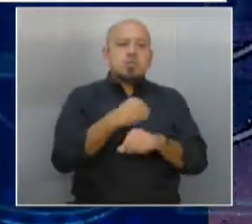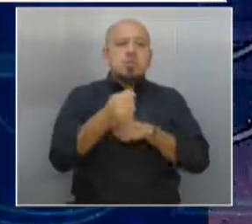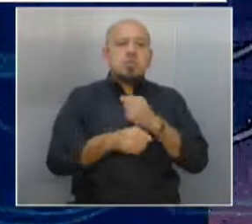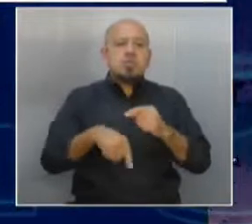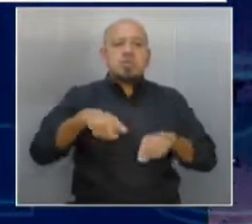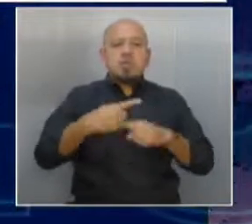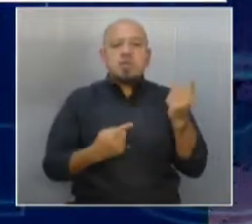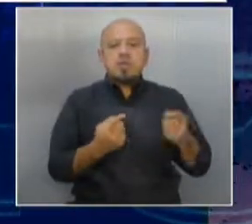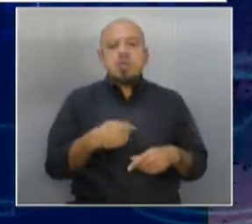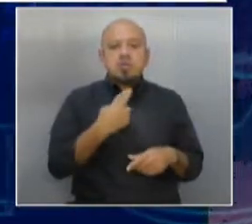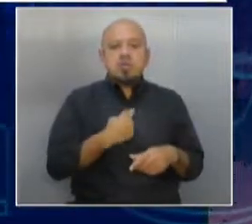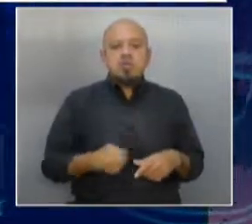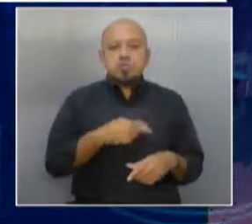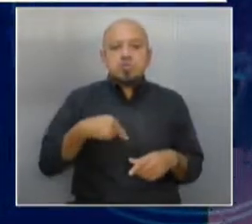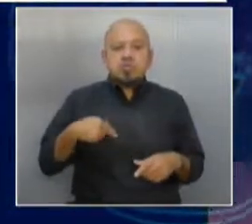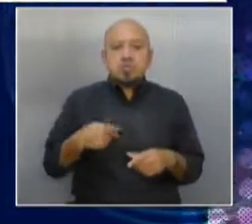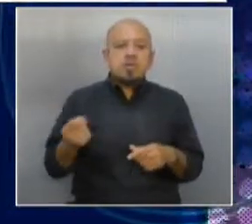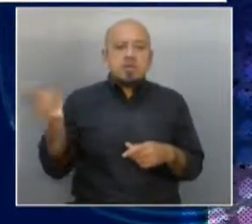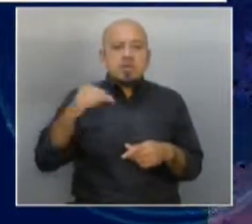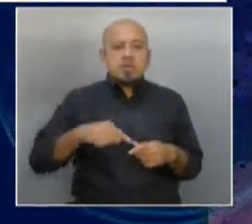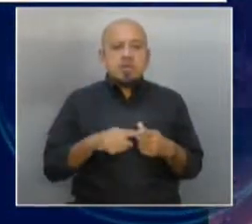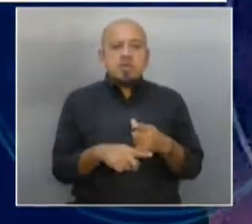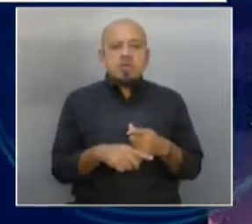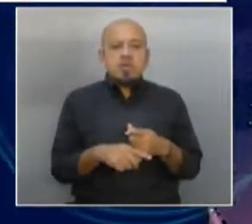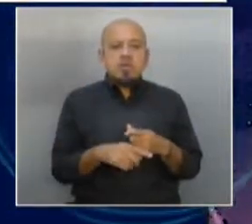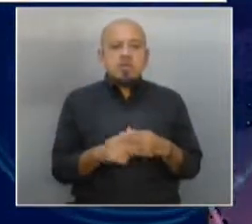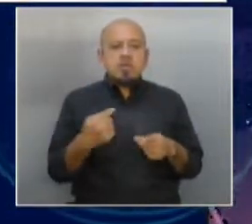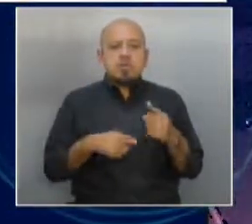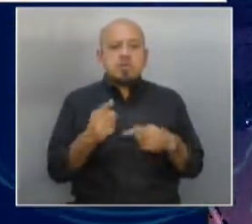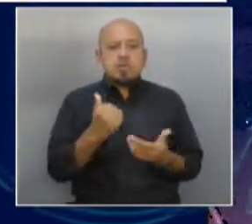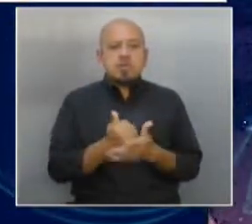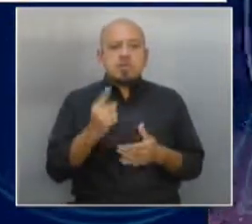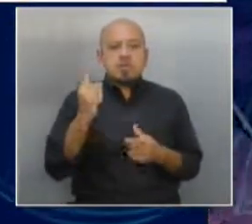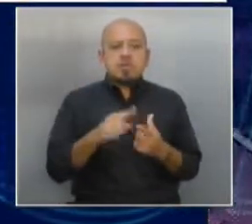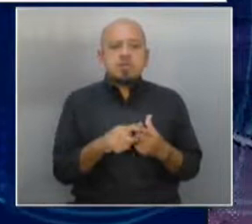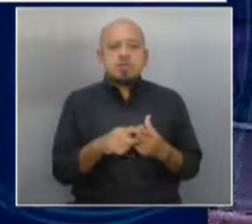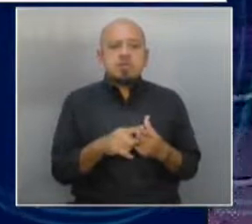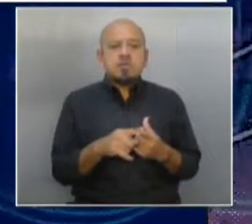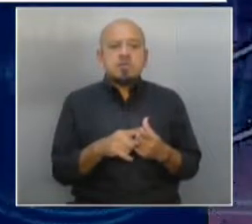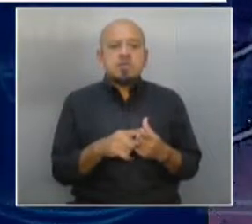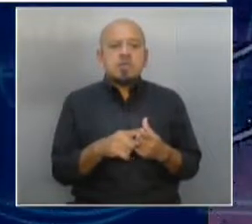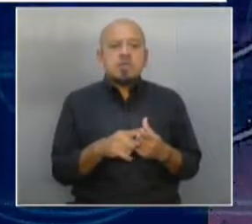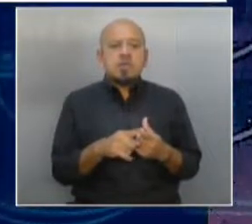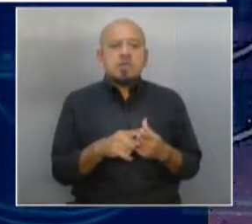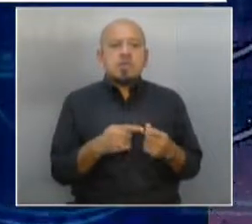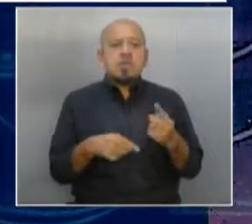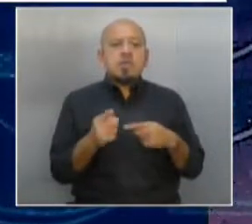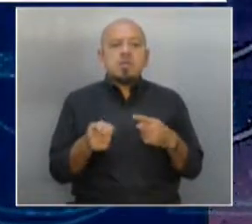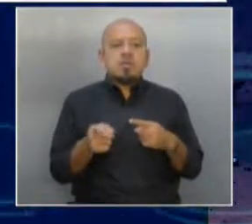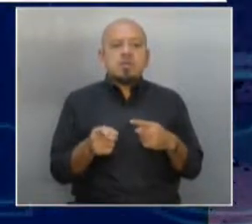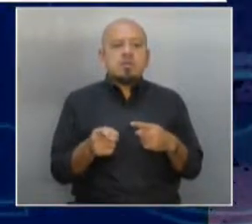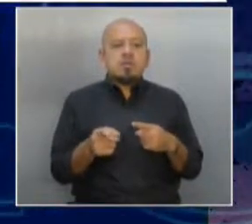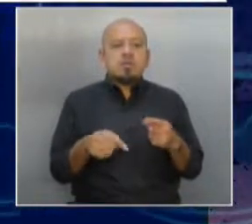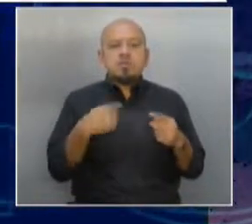Suiza? Vinieron en un momento del año pasado, sí. pero estaban allá. ¿Cómo fue para vos, ¿no? tu otra